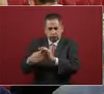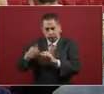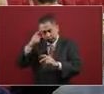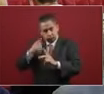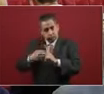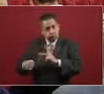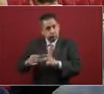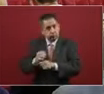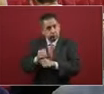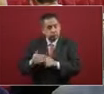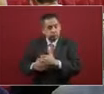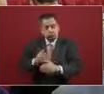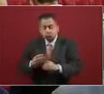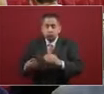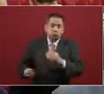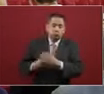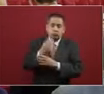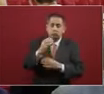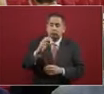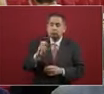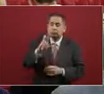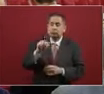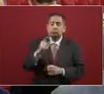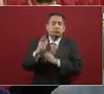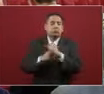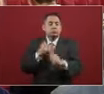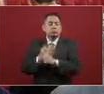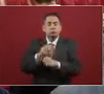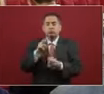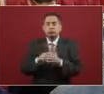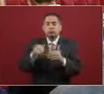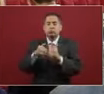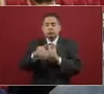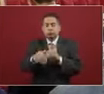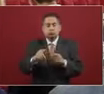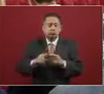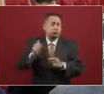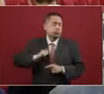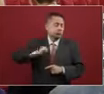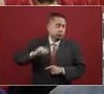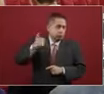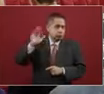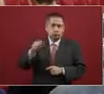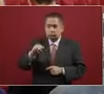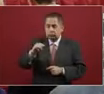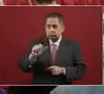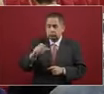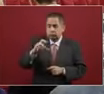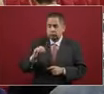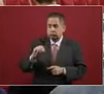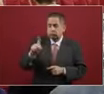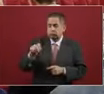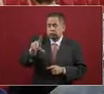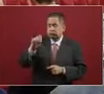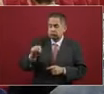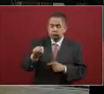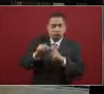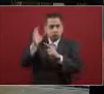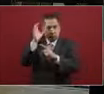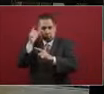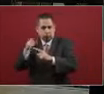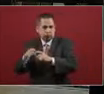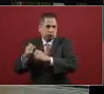emprender la nueva ruta de la seda del siglo XXI, que Marco Polo en su momento convirtió a China y a los países de Oriente en